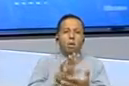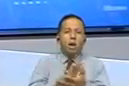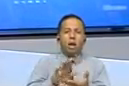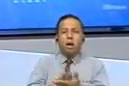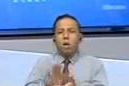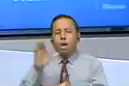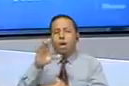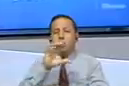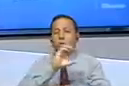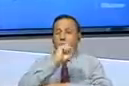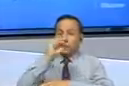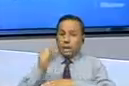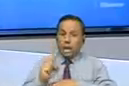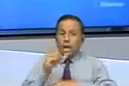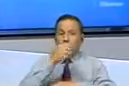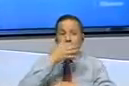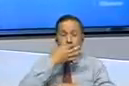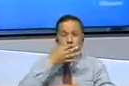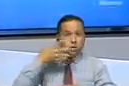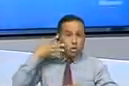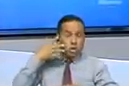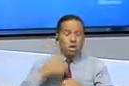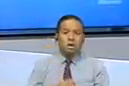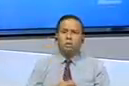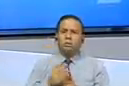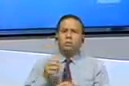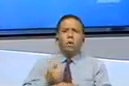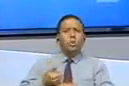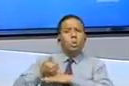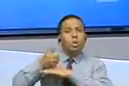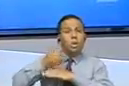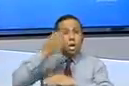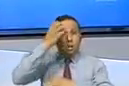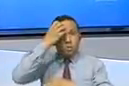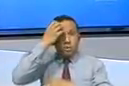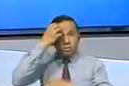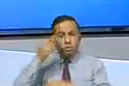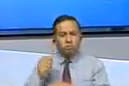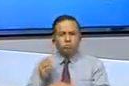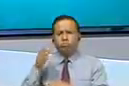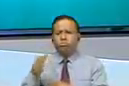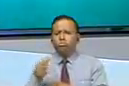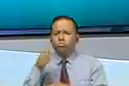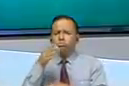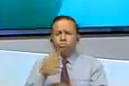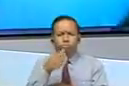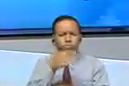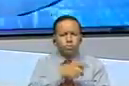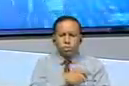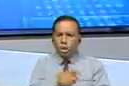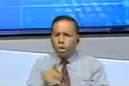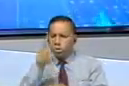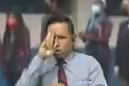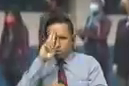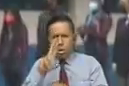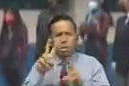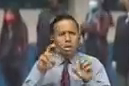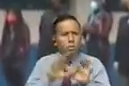Amazonía. Autoridades realizaron un recorrido por varias instituciones para verificar el cumplimiento de los protocolos.